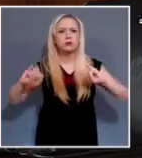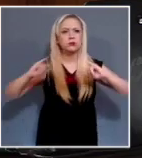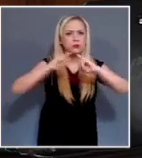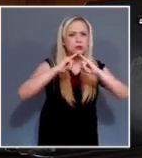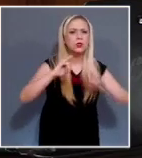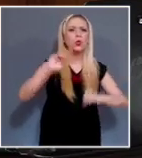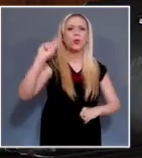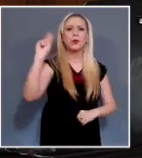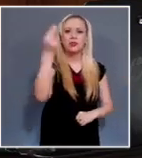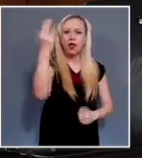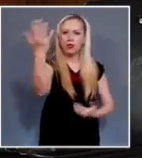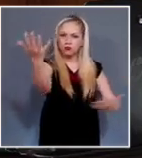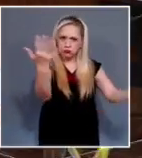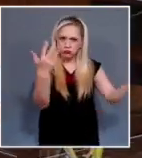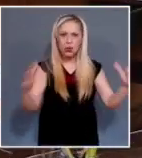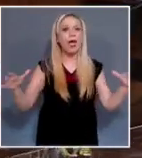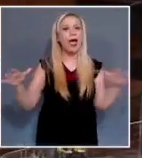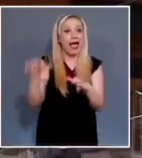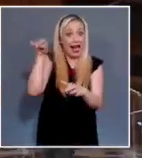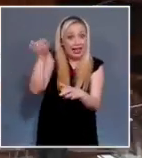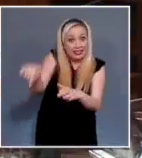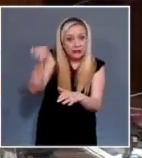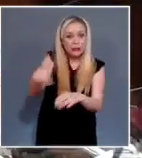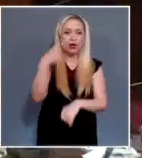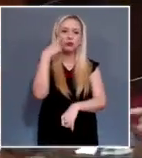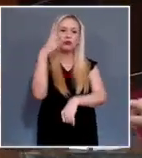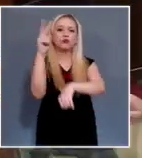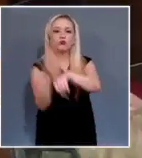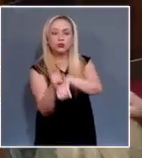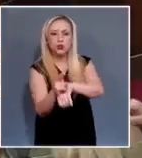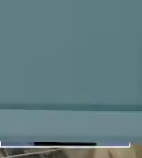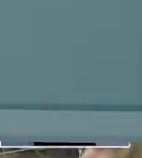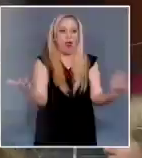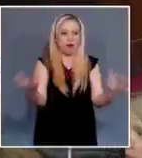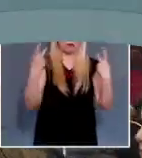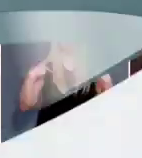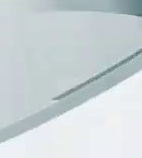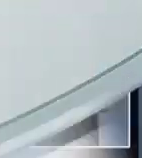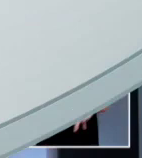canal del Poder Judicial de la Federación, Óscar González.